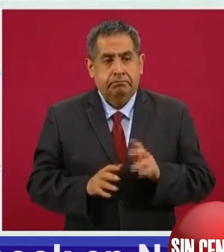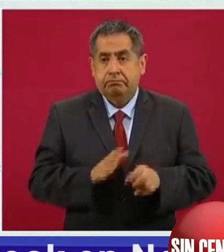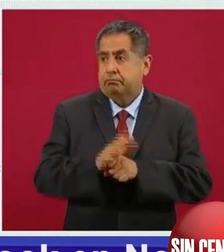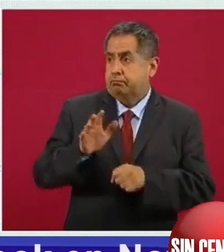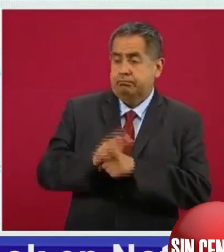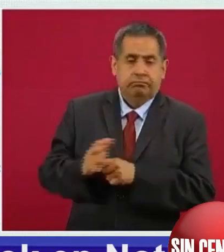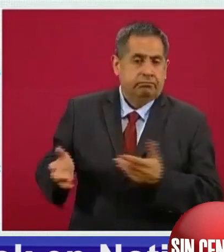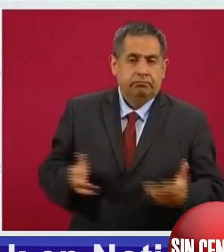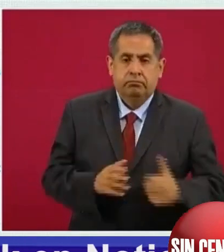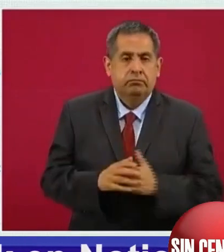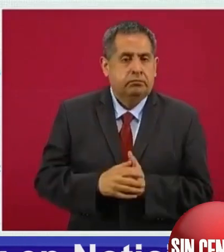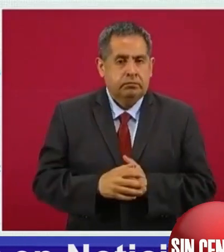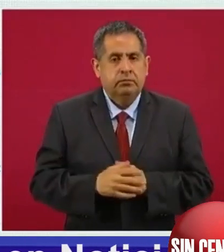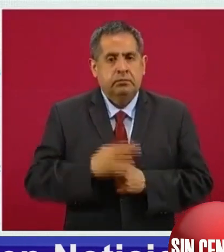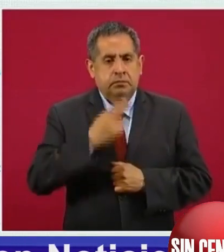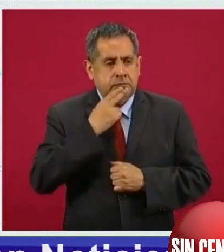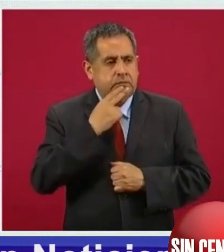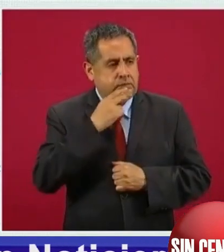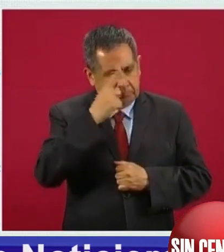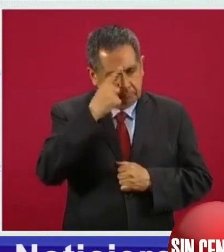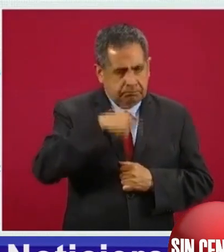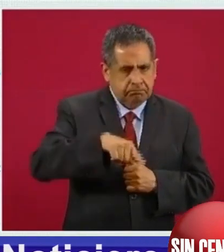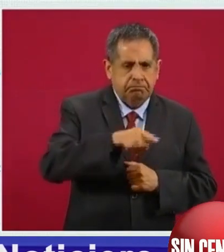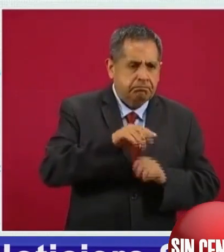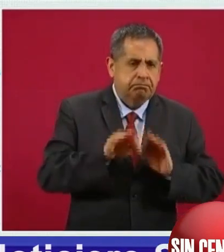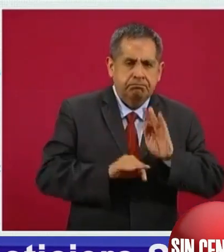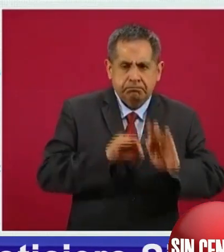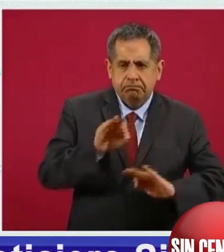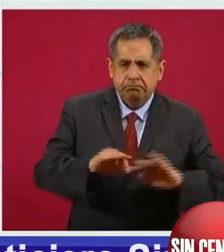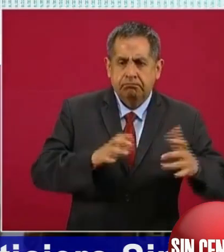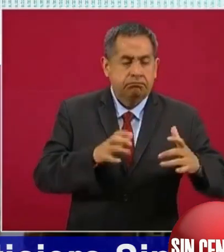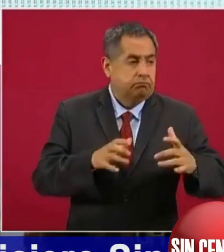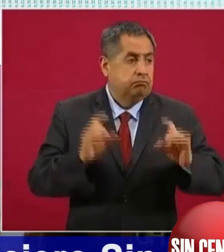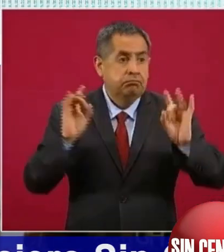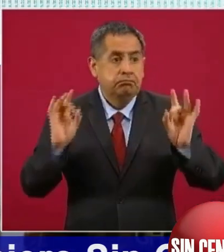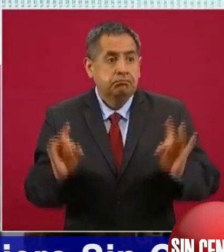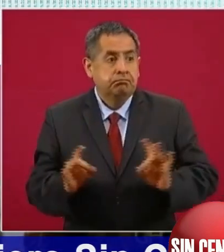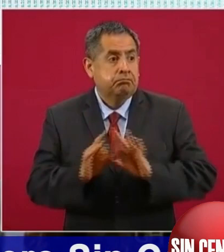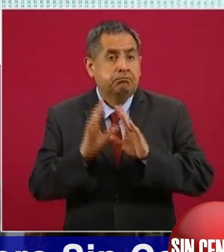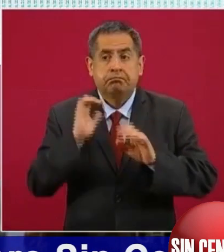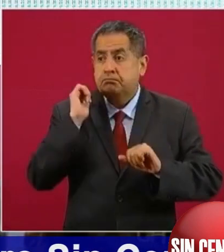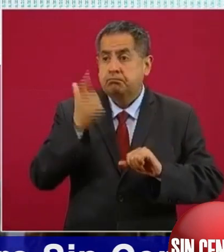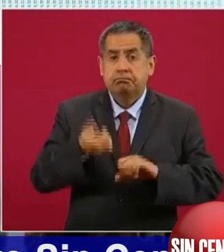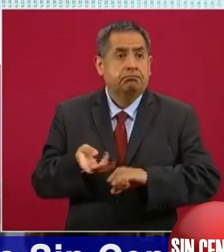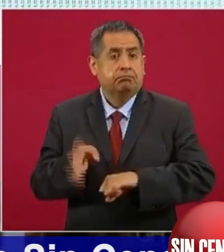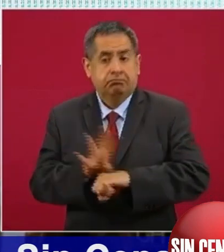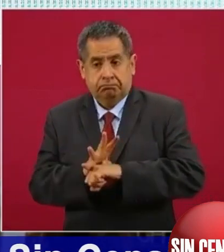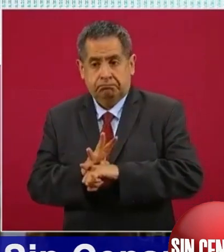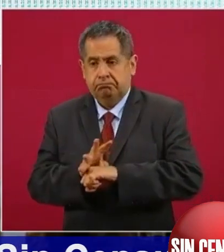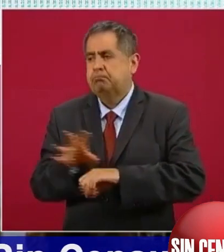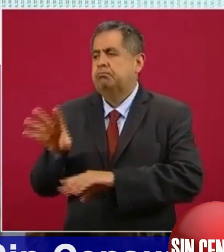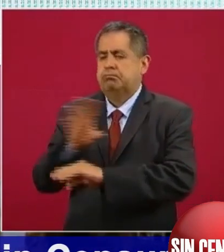paciente. Está siendo utilizada para otras condiciones de salud, pero siempre con la posibilidad de ser utilizada